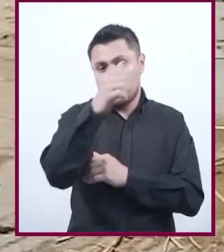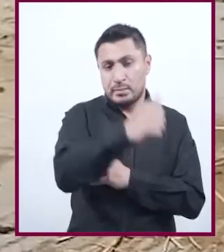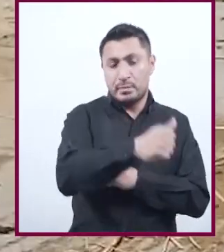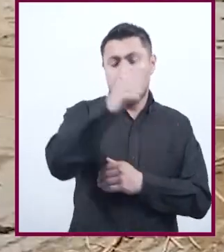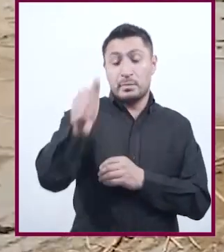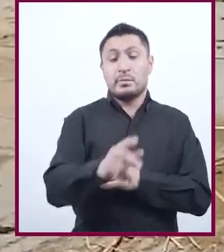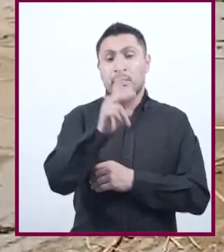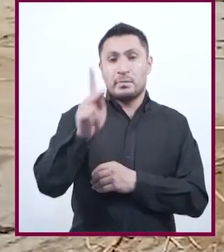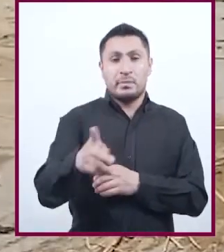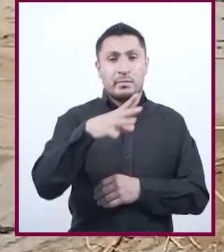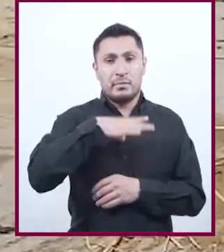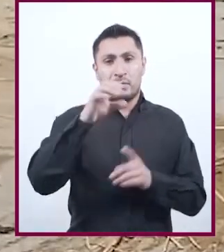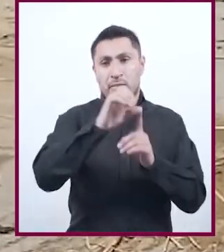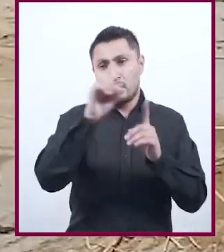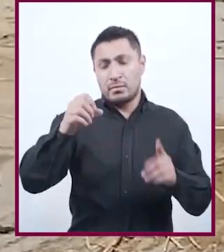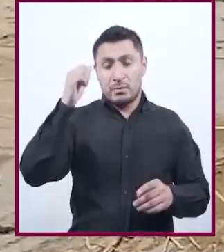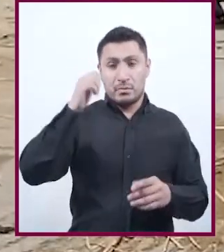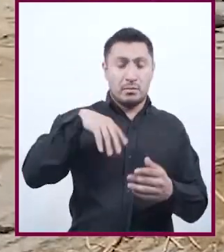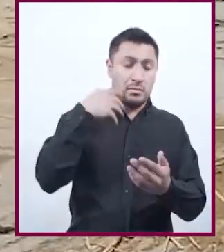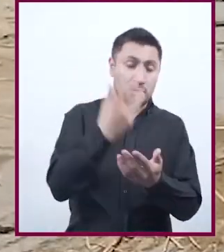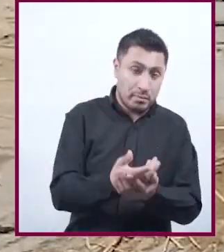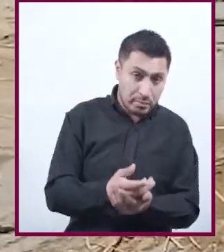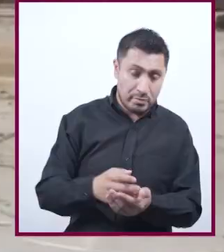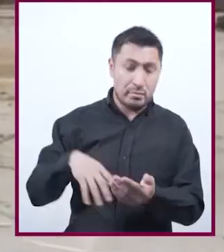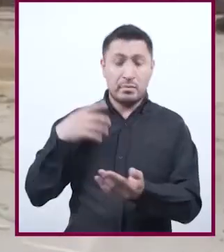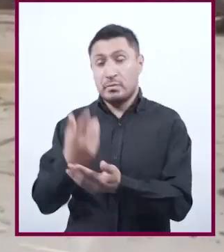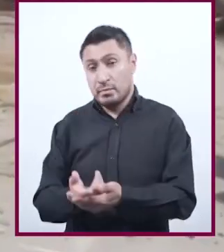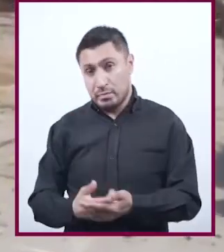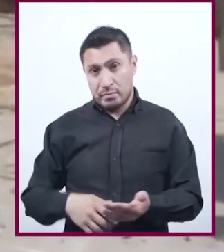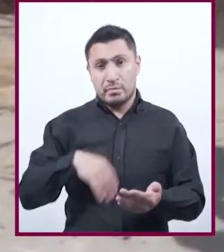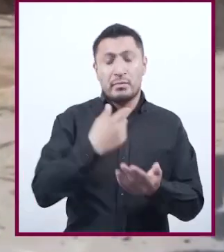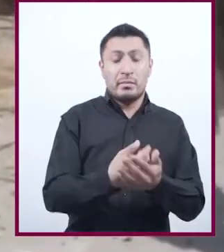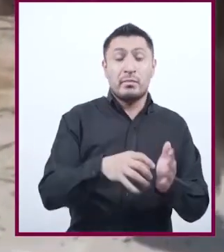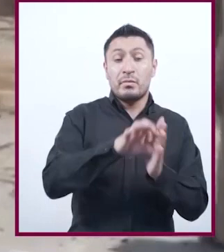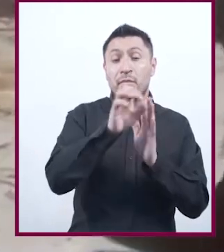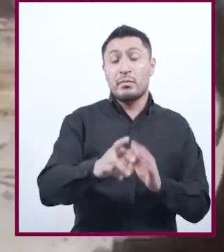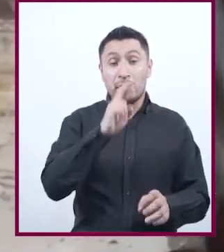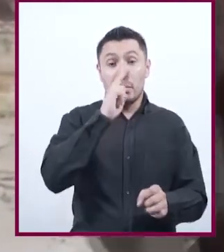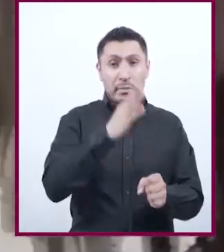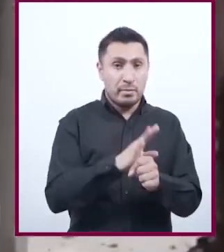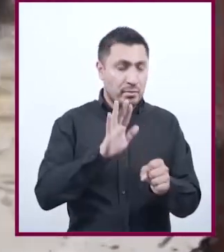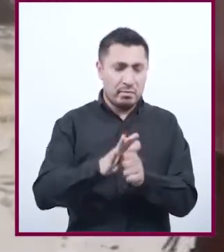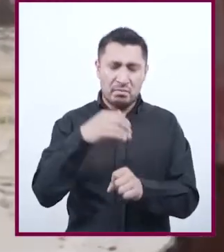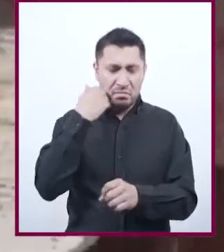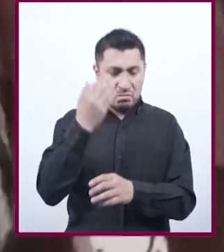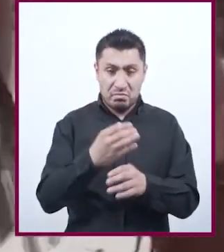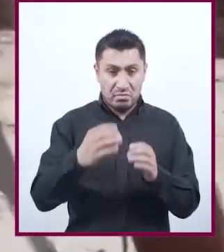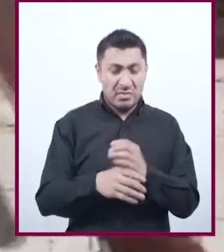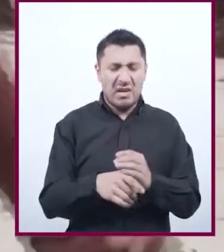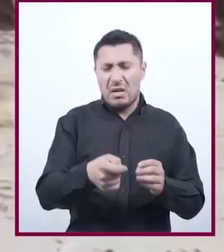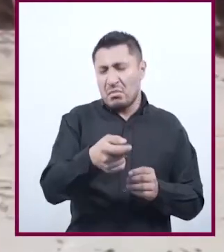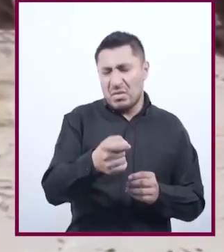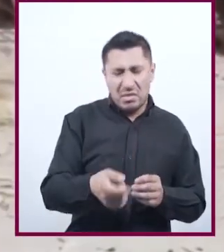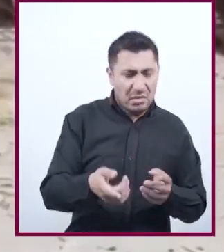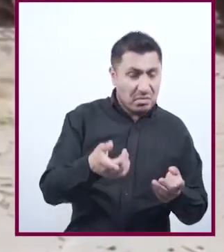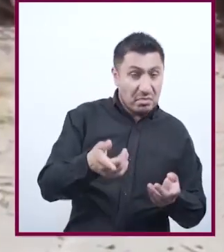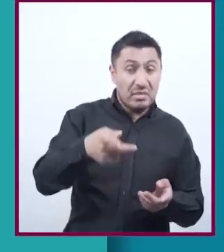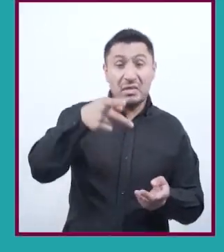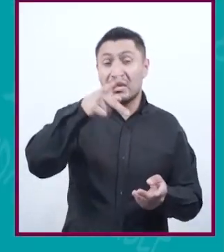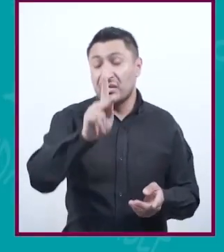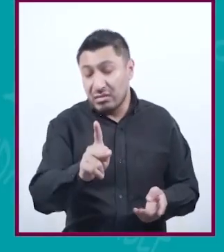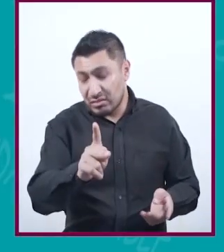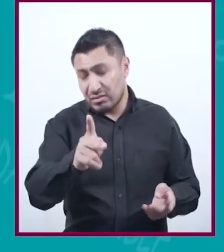se responsabiliza de cualquier cosa, la mínima que sea, pero hay alguien que asume ese